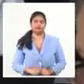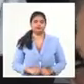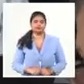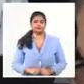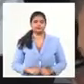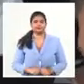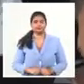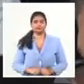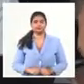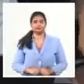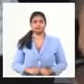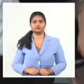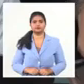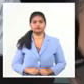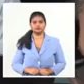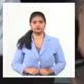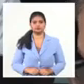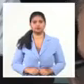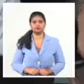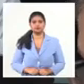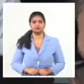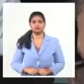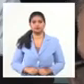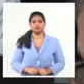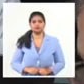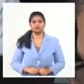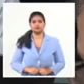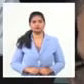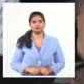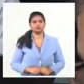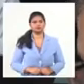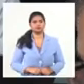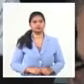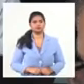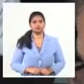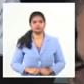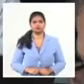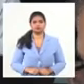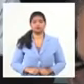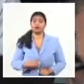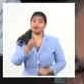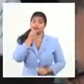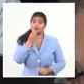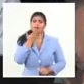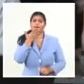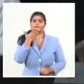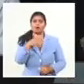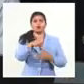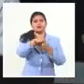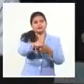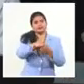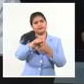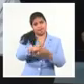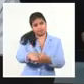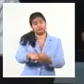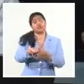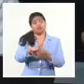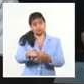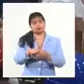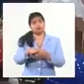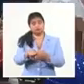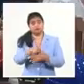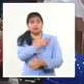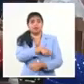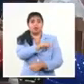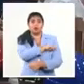importaciones de tecnología con las que podrá contar el país para alcanzar la estabilidad necesaria. Y queríamos aprovechar precisamente que